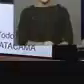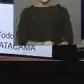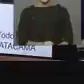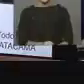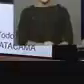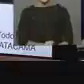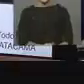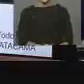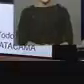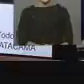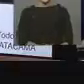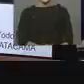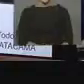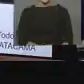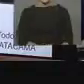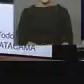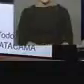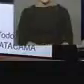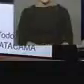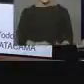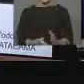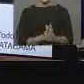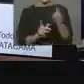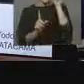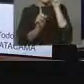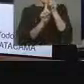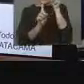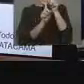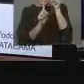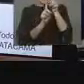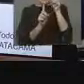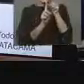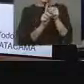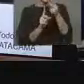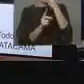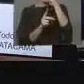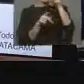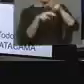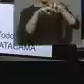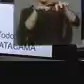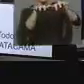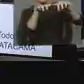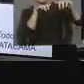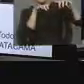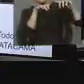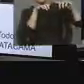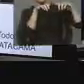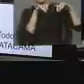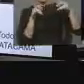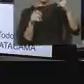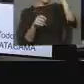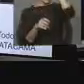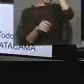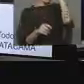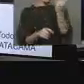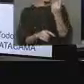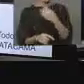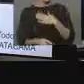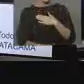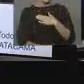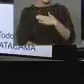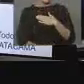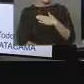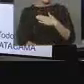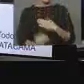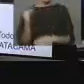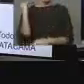señor presidente, para terminar con todo fanatismo, el que encontramos en las tribunas, de esas visiones particulares